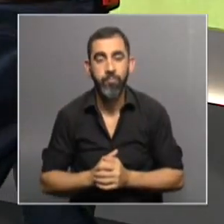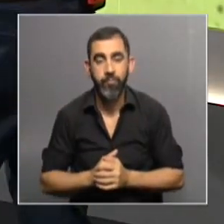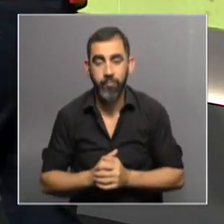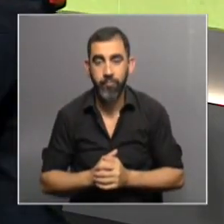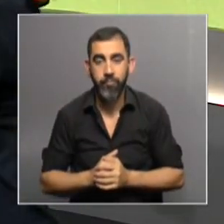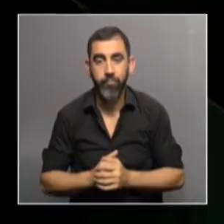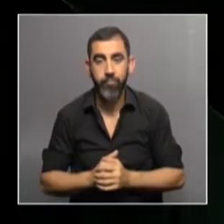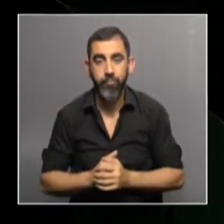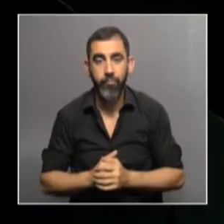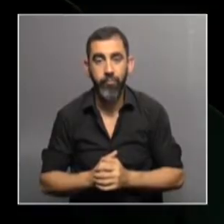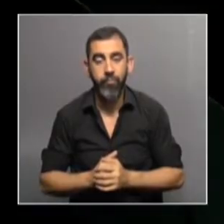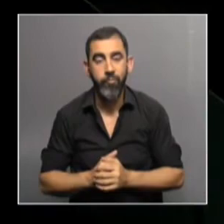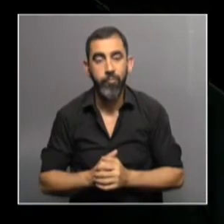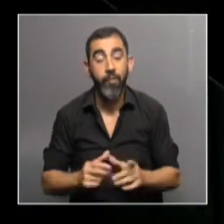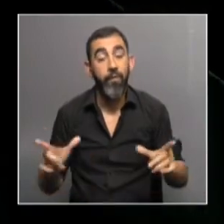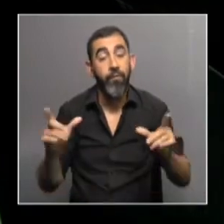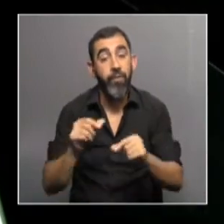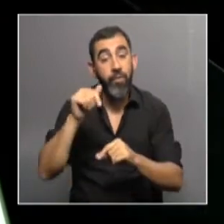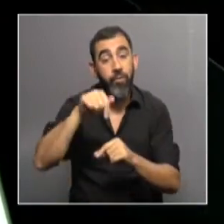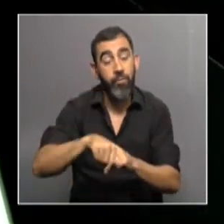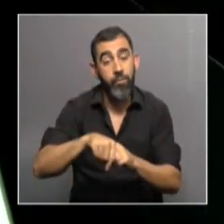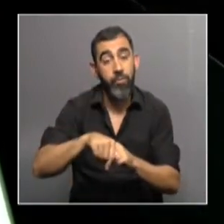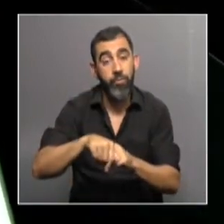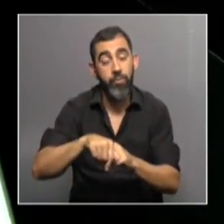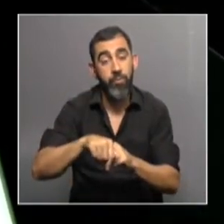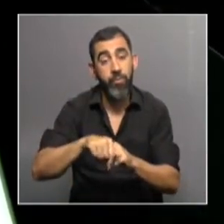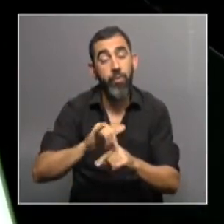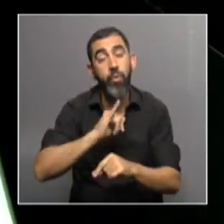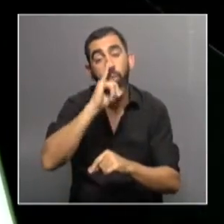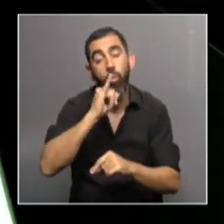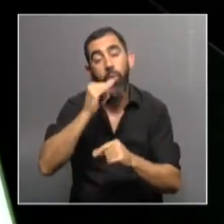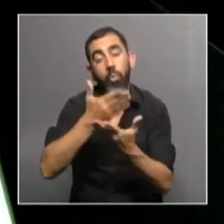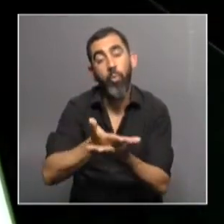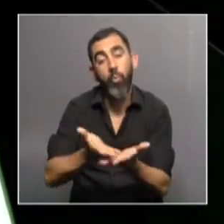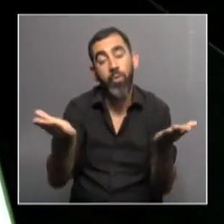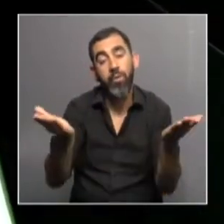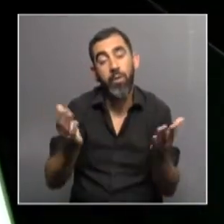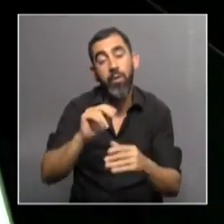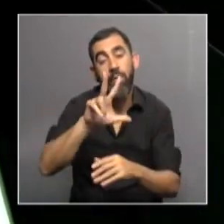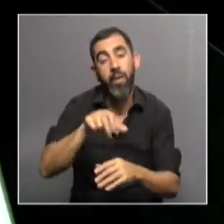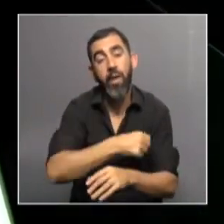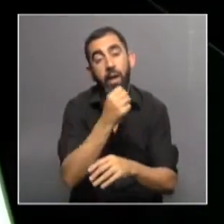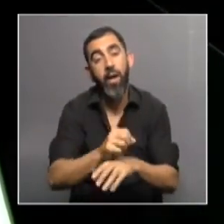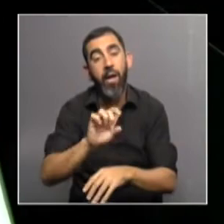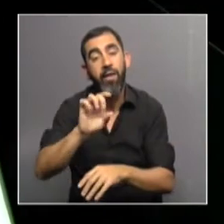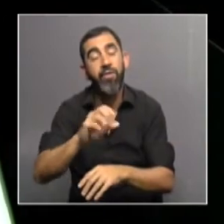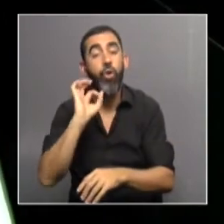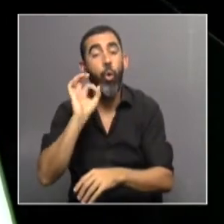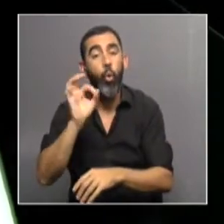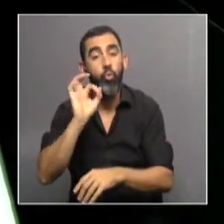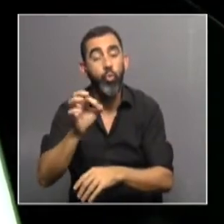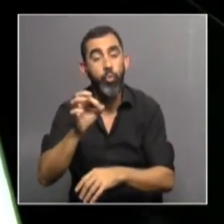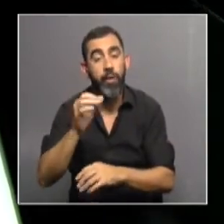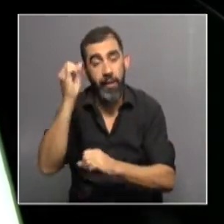pronto cerramos hoy nos vamos a contándoles mostrándoles lo que pasó del 3 al 15 de octubre que se desarrolló